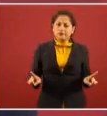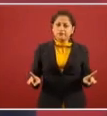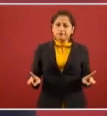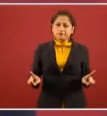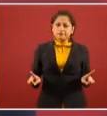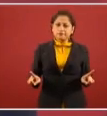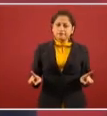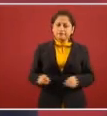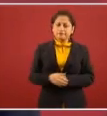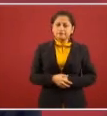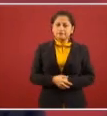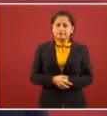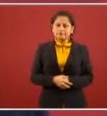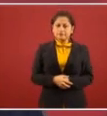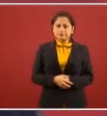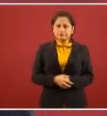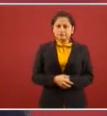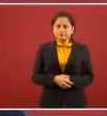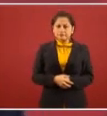Entonces,